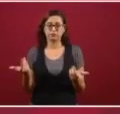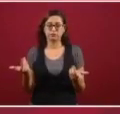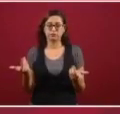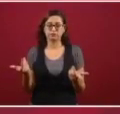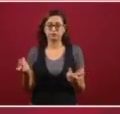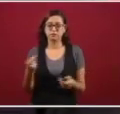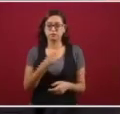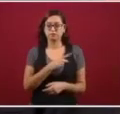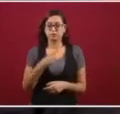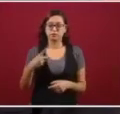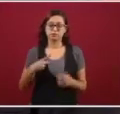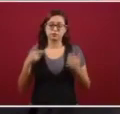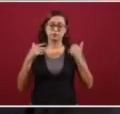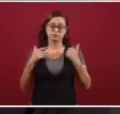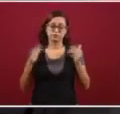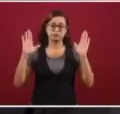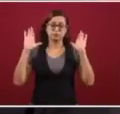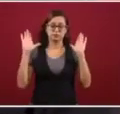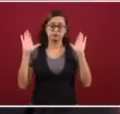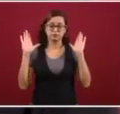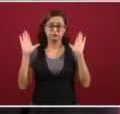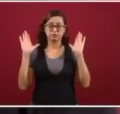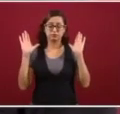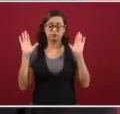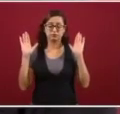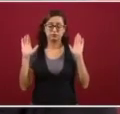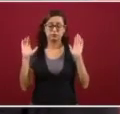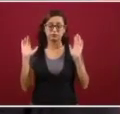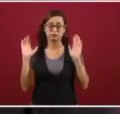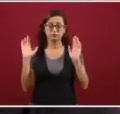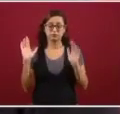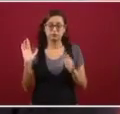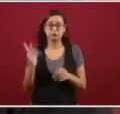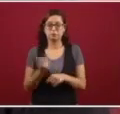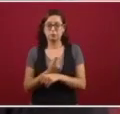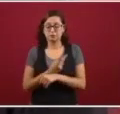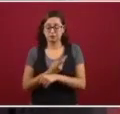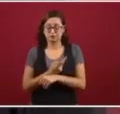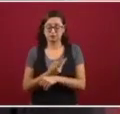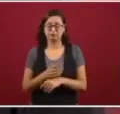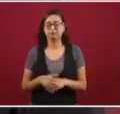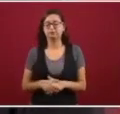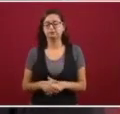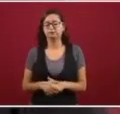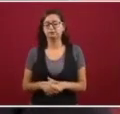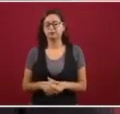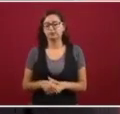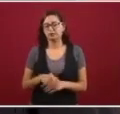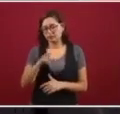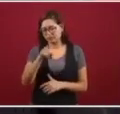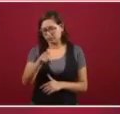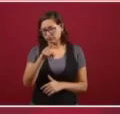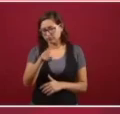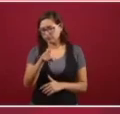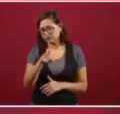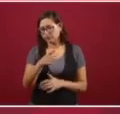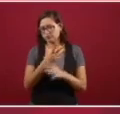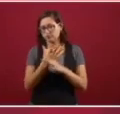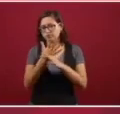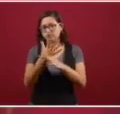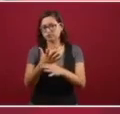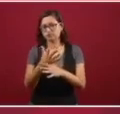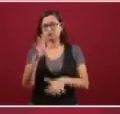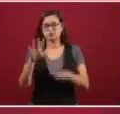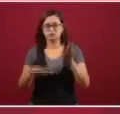deberían de explicarnos en esa ocasión. Lo que sucede, yo creo que te refieres a que las